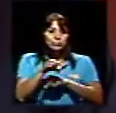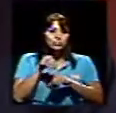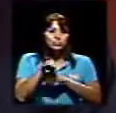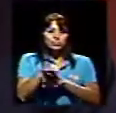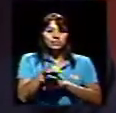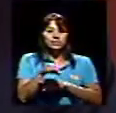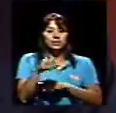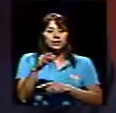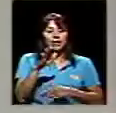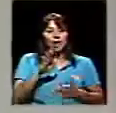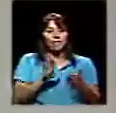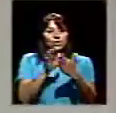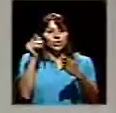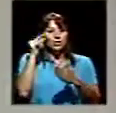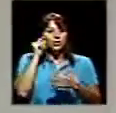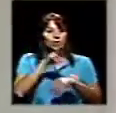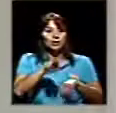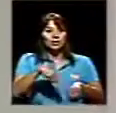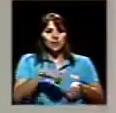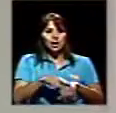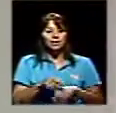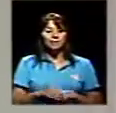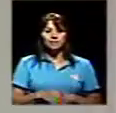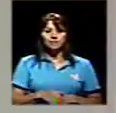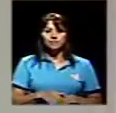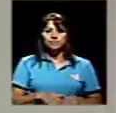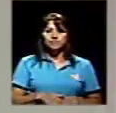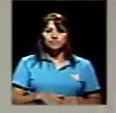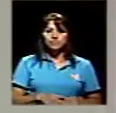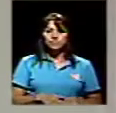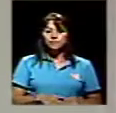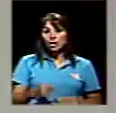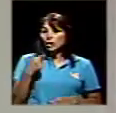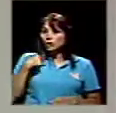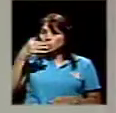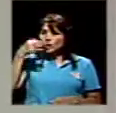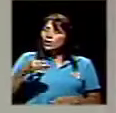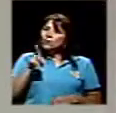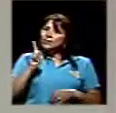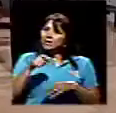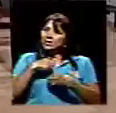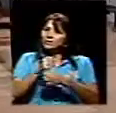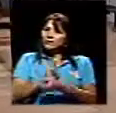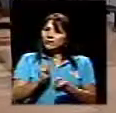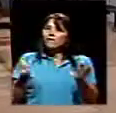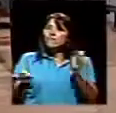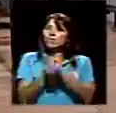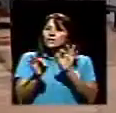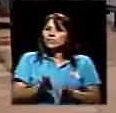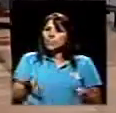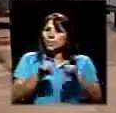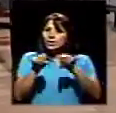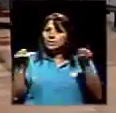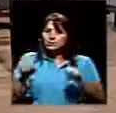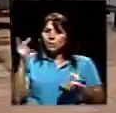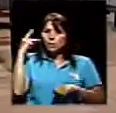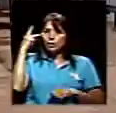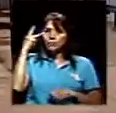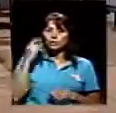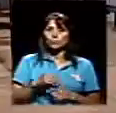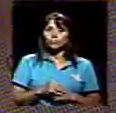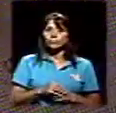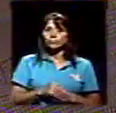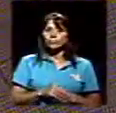nacional. Yo creo de que tendría que haber reformas importantes del sistema político para